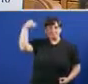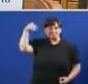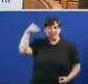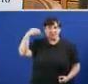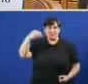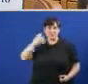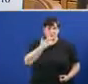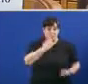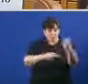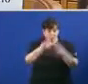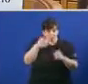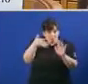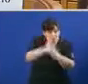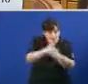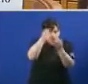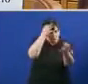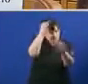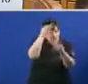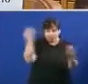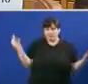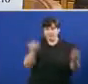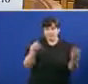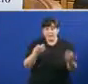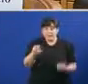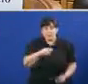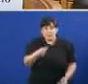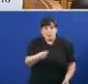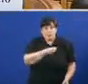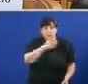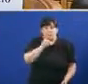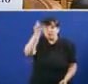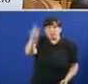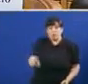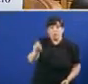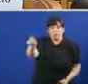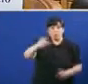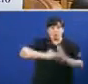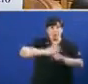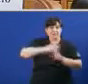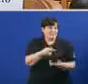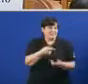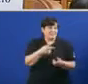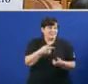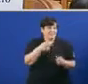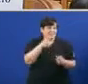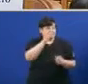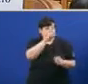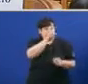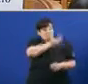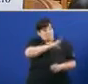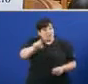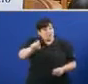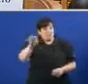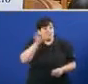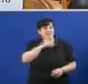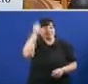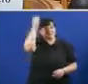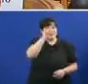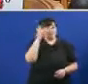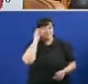datos eran rigurosos. Lamento que vostede non teña nin siquiera ese nivel para vir aquí con os galegos e as